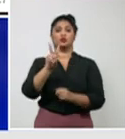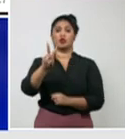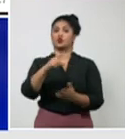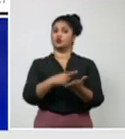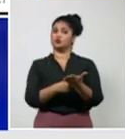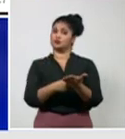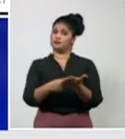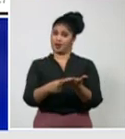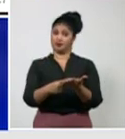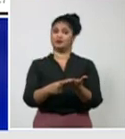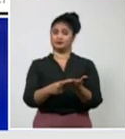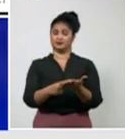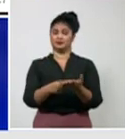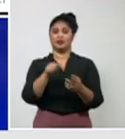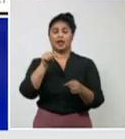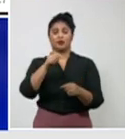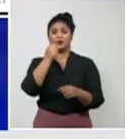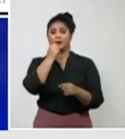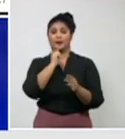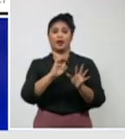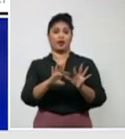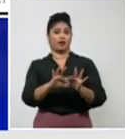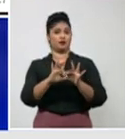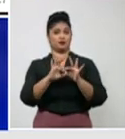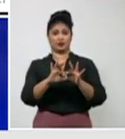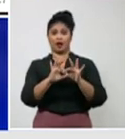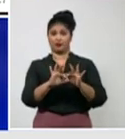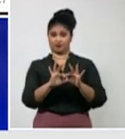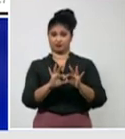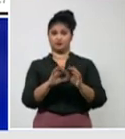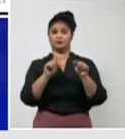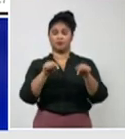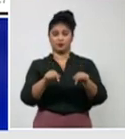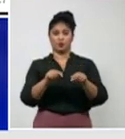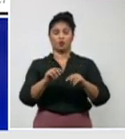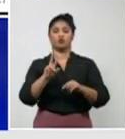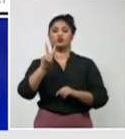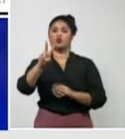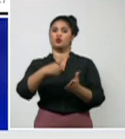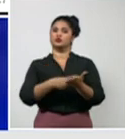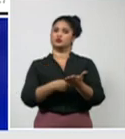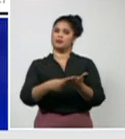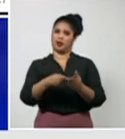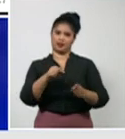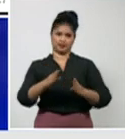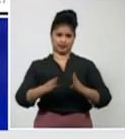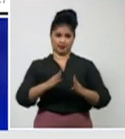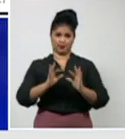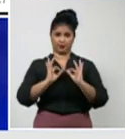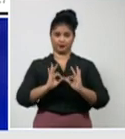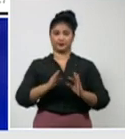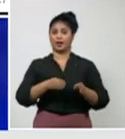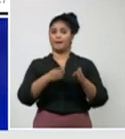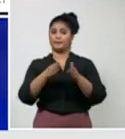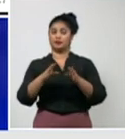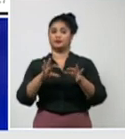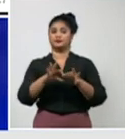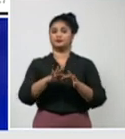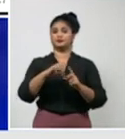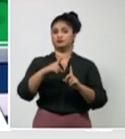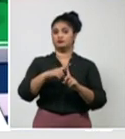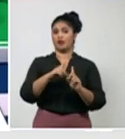la mayor tasa de incidencia en los últimos 15 días. Guantánamo, que la ponemos porque es